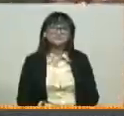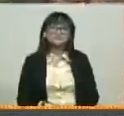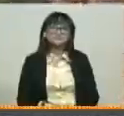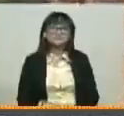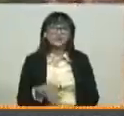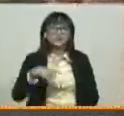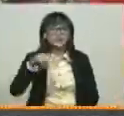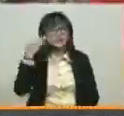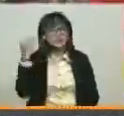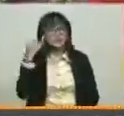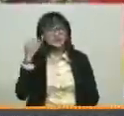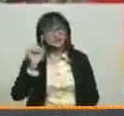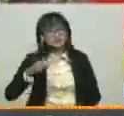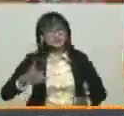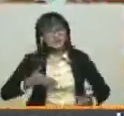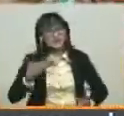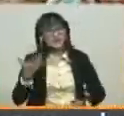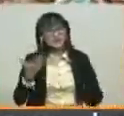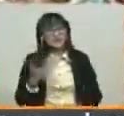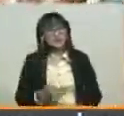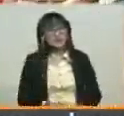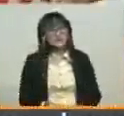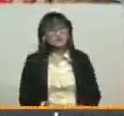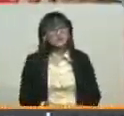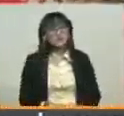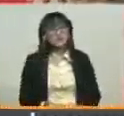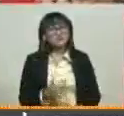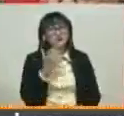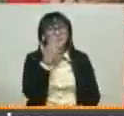¿Ustedes creen que sí se puede?